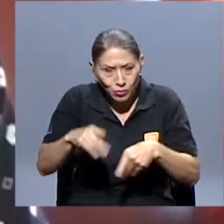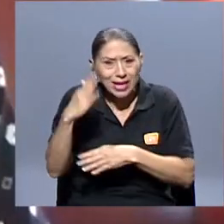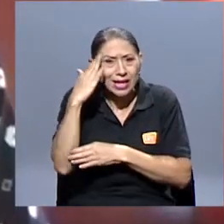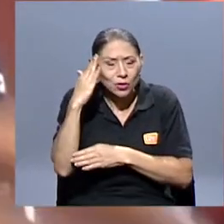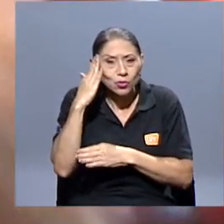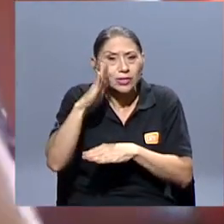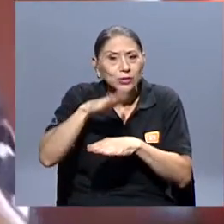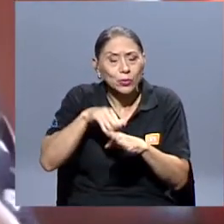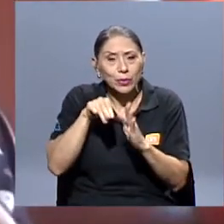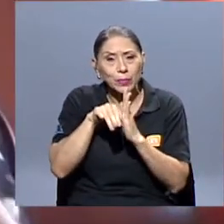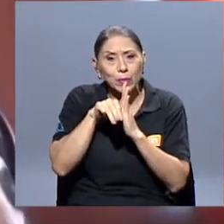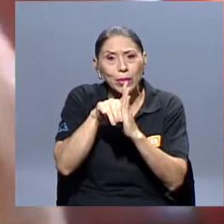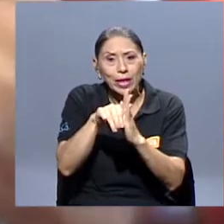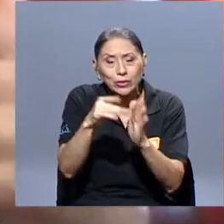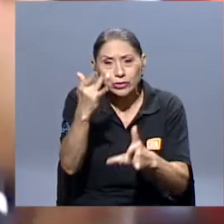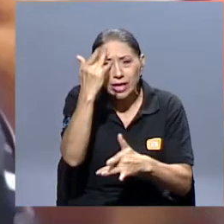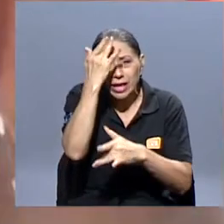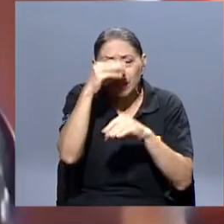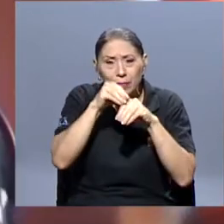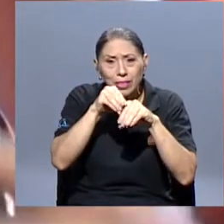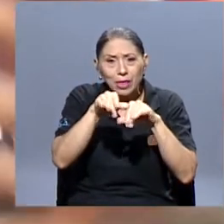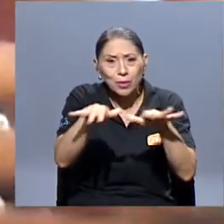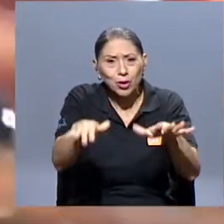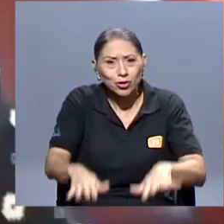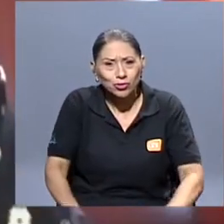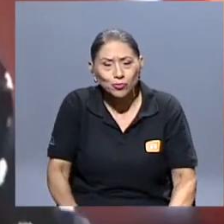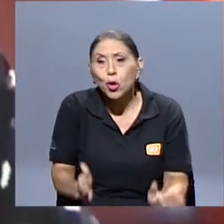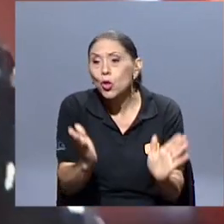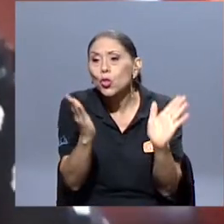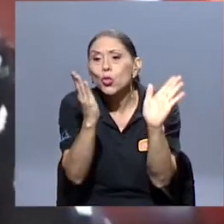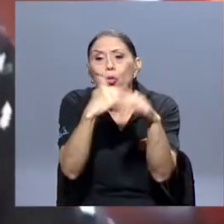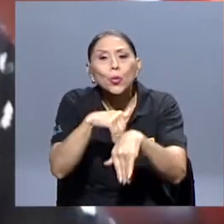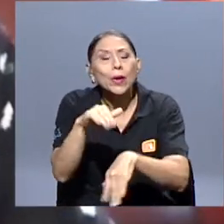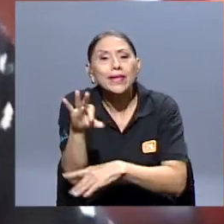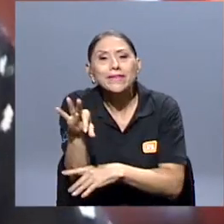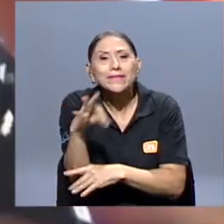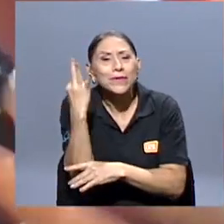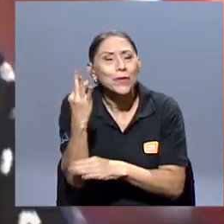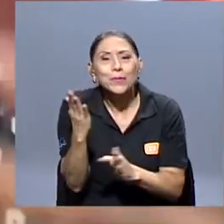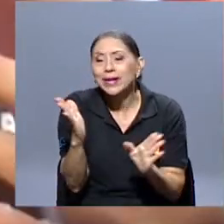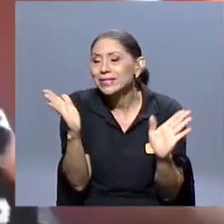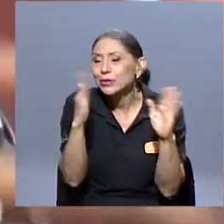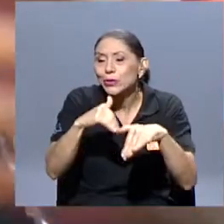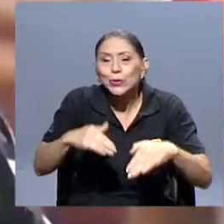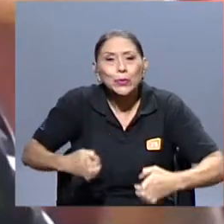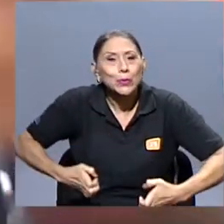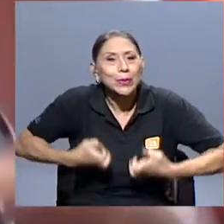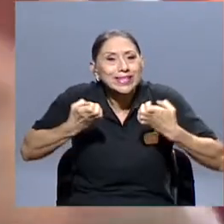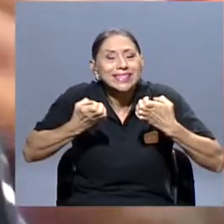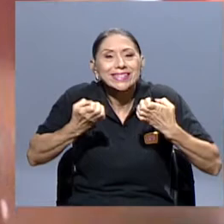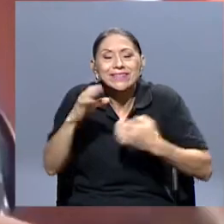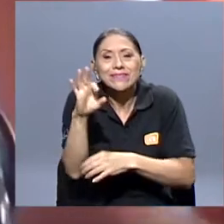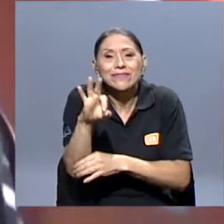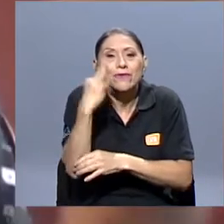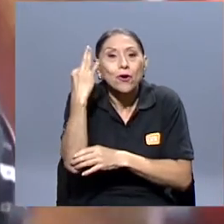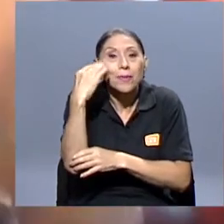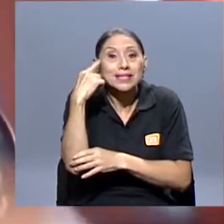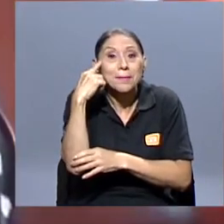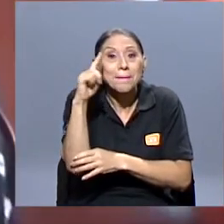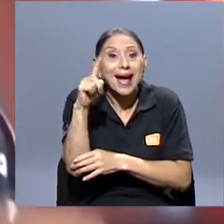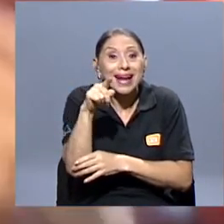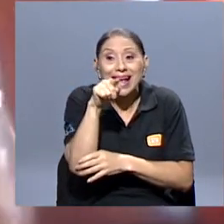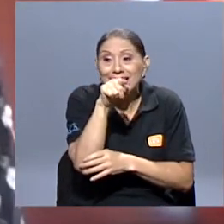modelos epidemiológicos, uh-huh. Es que no existen los mecanismos para que el ciudadano o la ciudadana